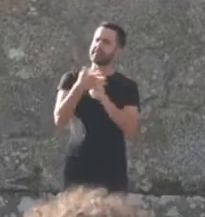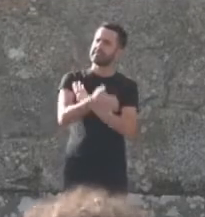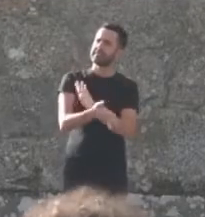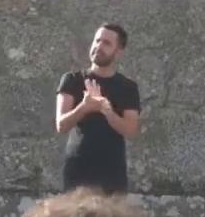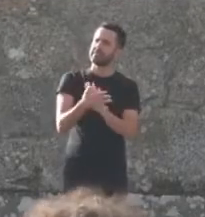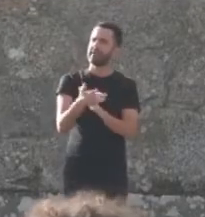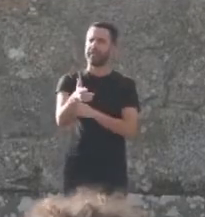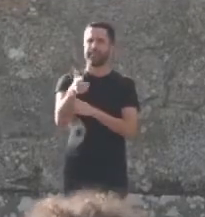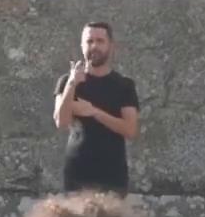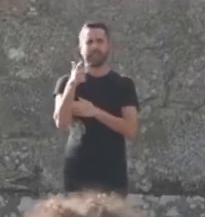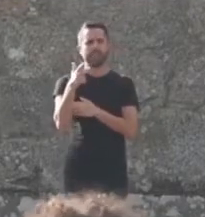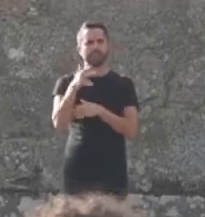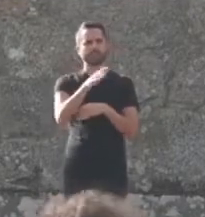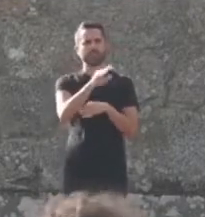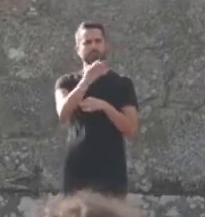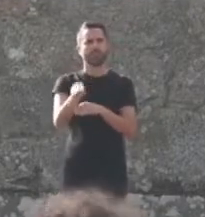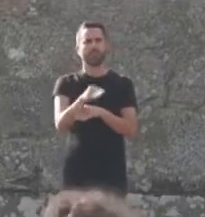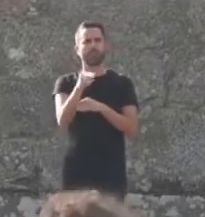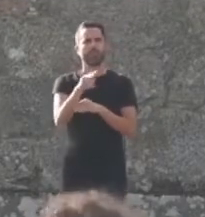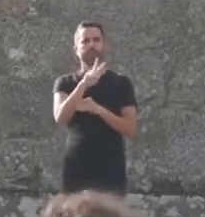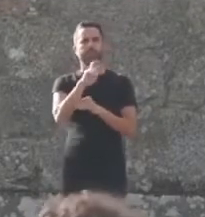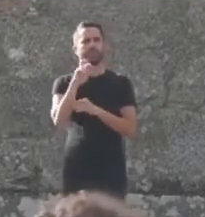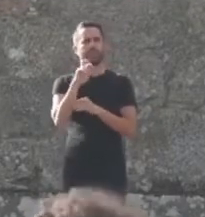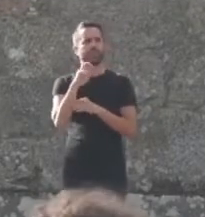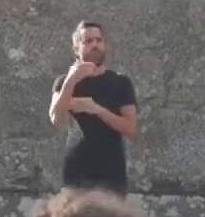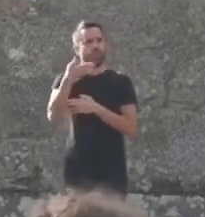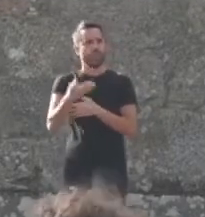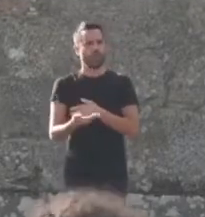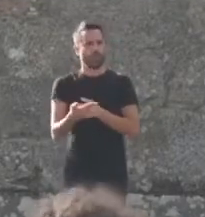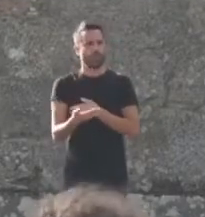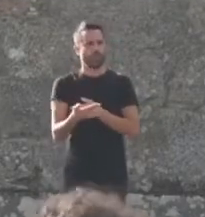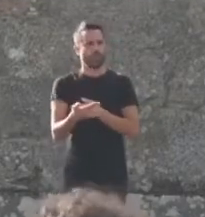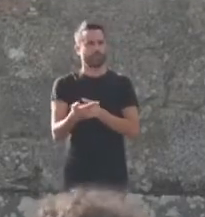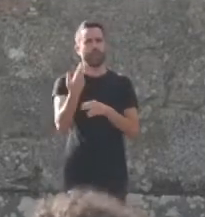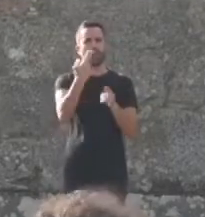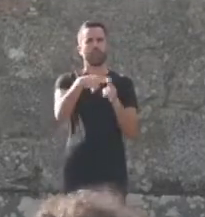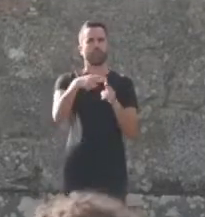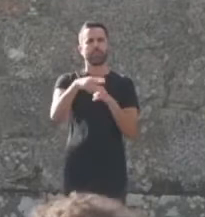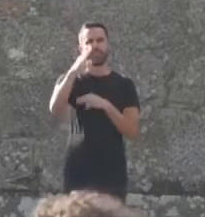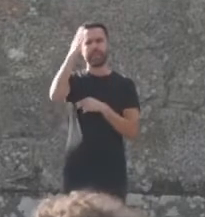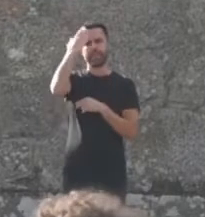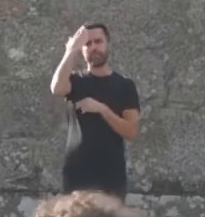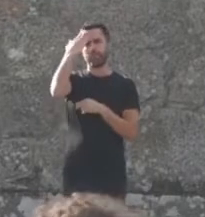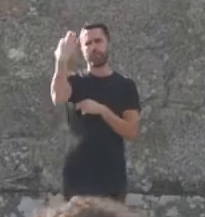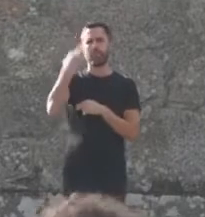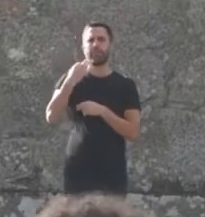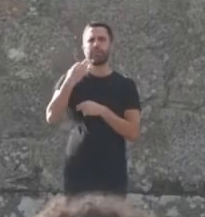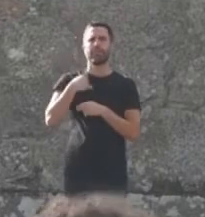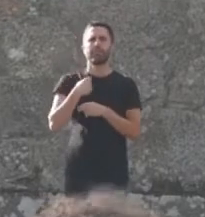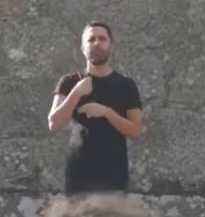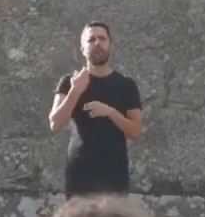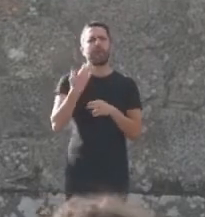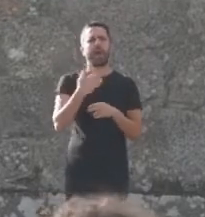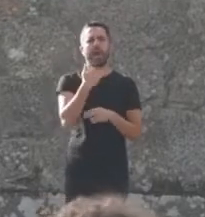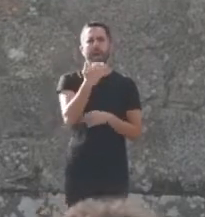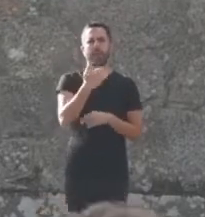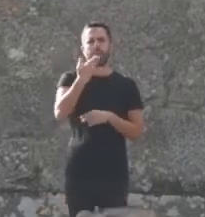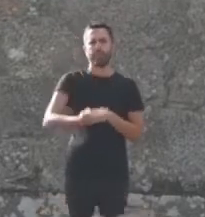coidar eses valores. E a política da memoria ten que basearse nun principio fundamental que son os